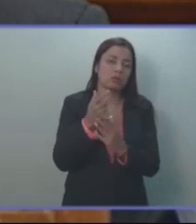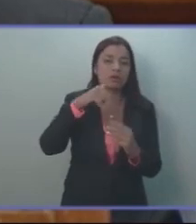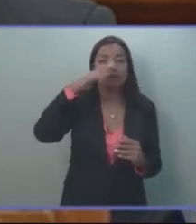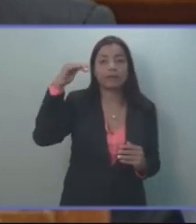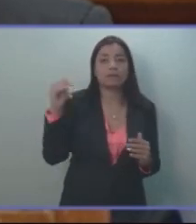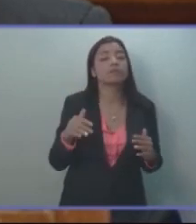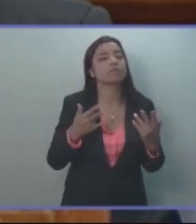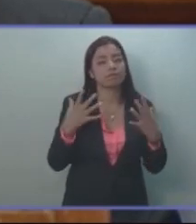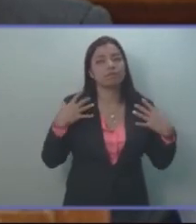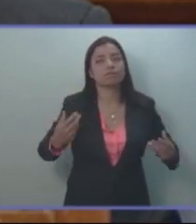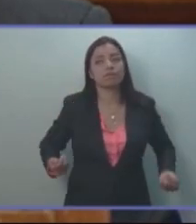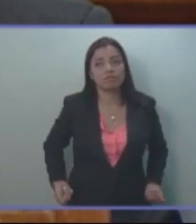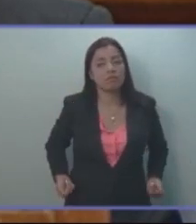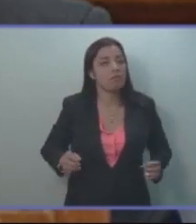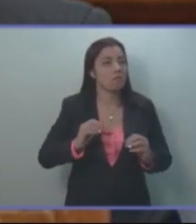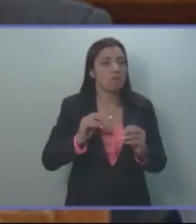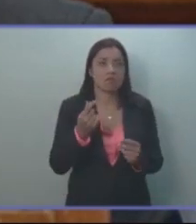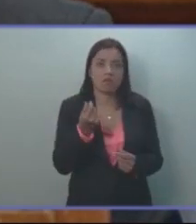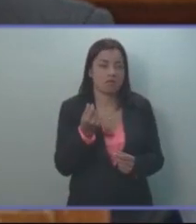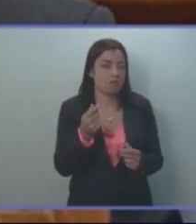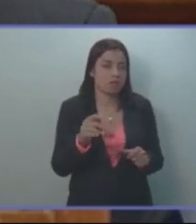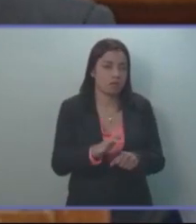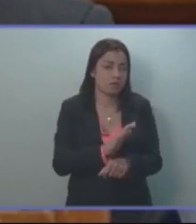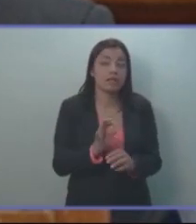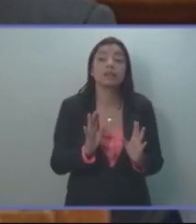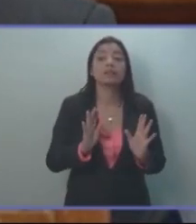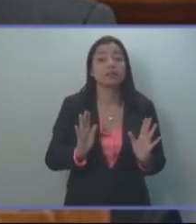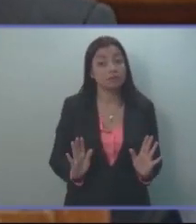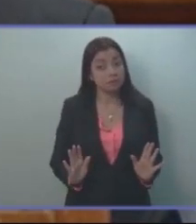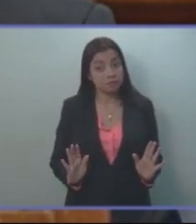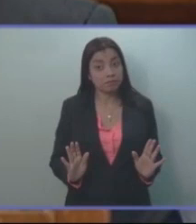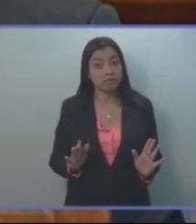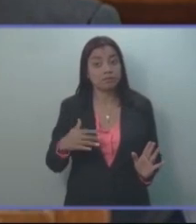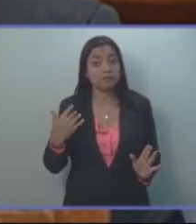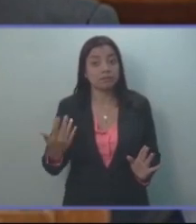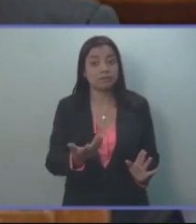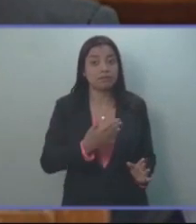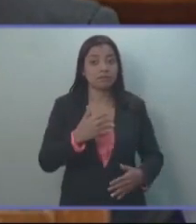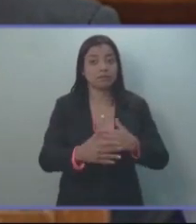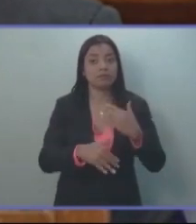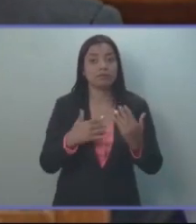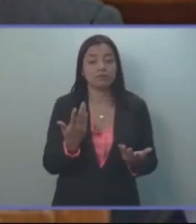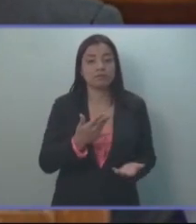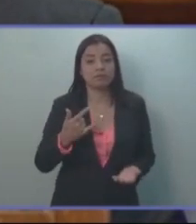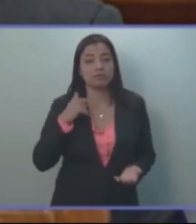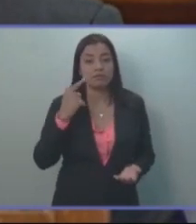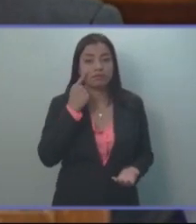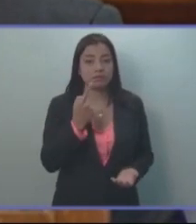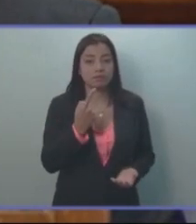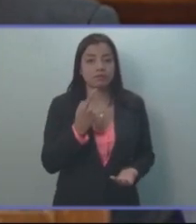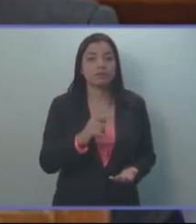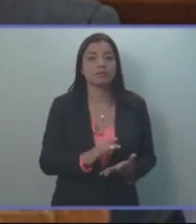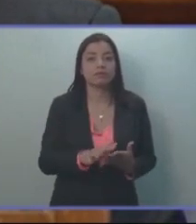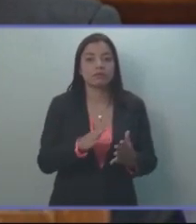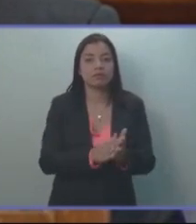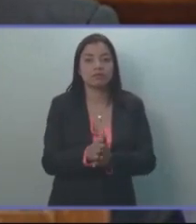por supuesto el gobierno central no tiene los recursos suficientes. Pero vemos que es importante que